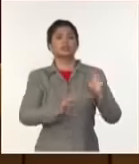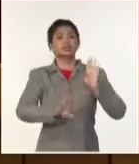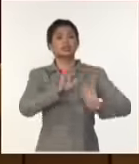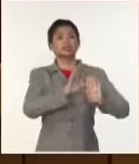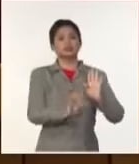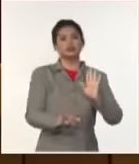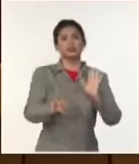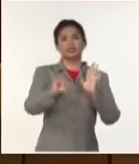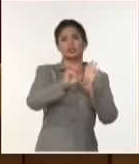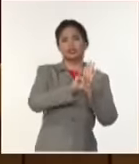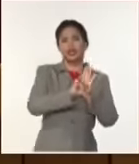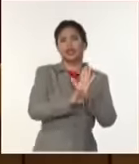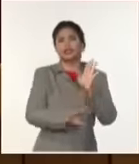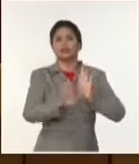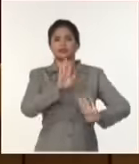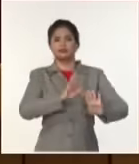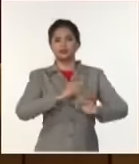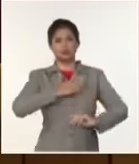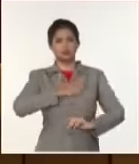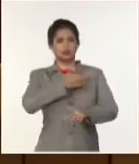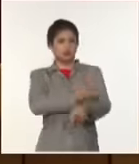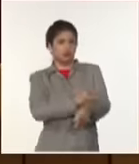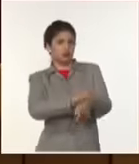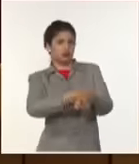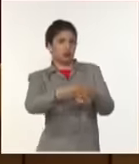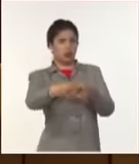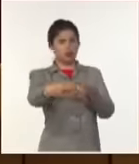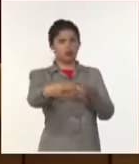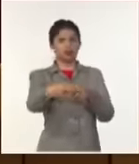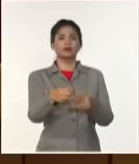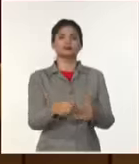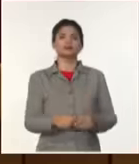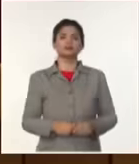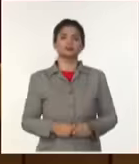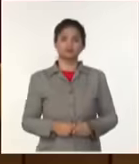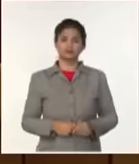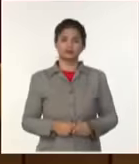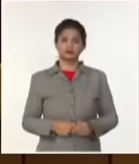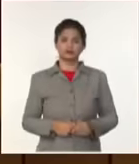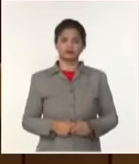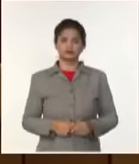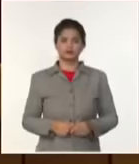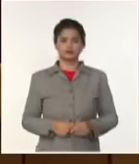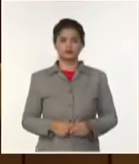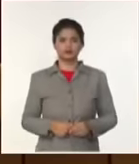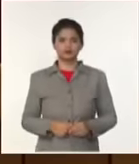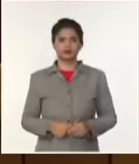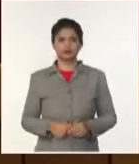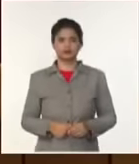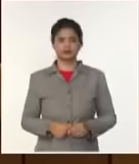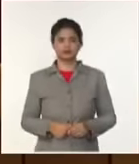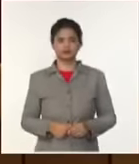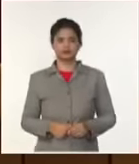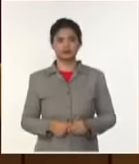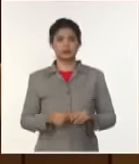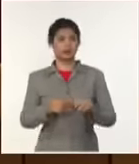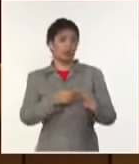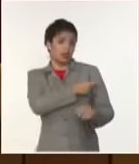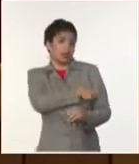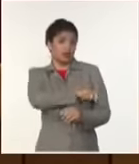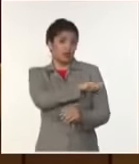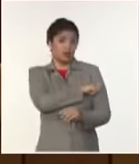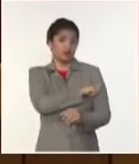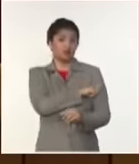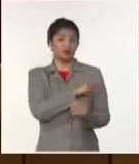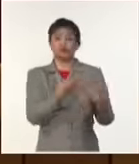tiene vivir para conocer, desde la rebeldía, el sentido de la dignidad y la entrega y qué significado tiene